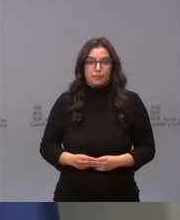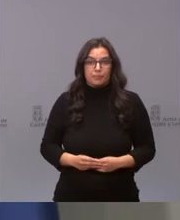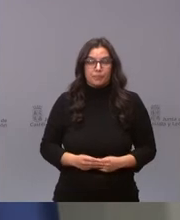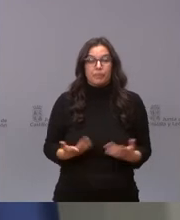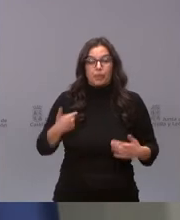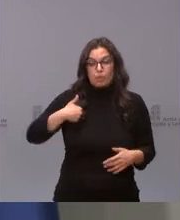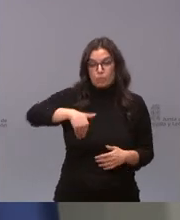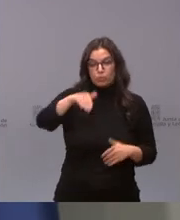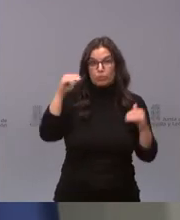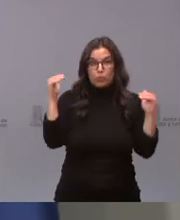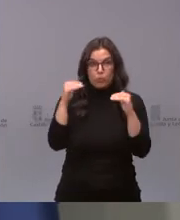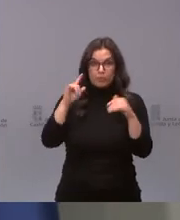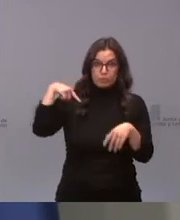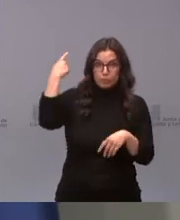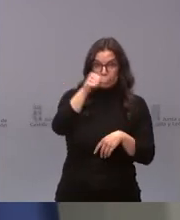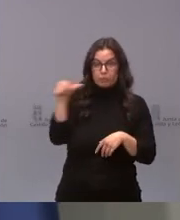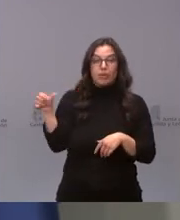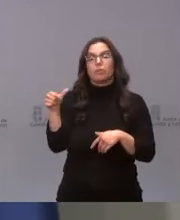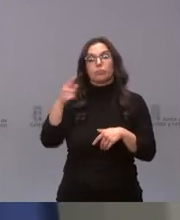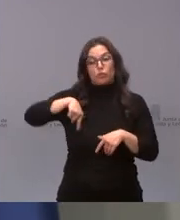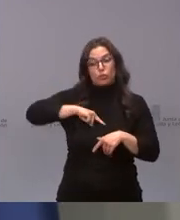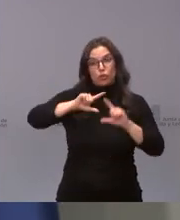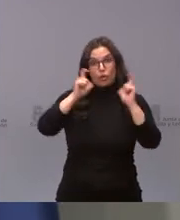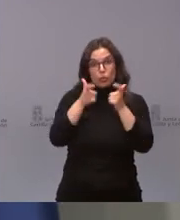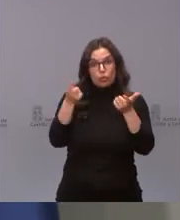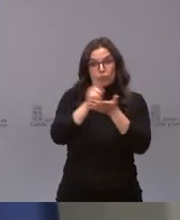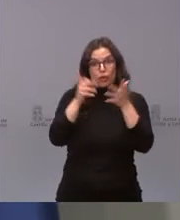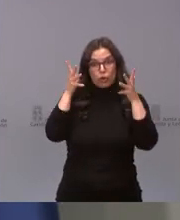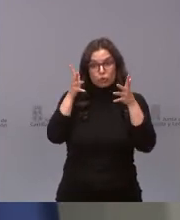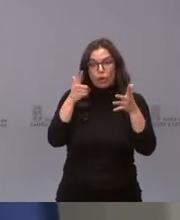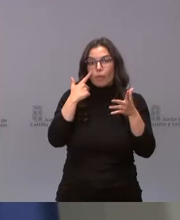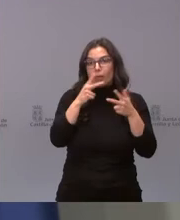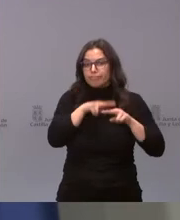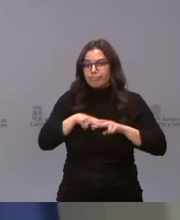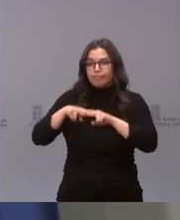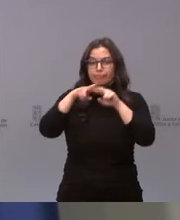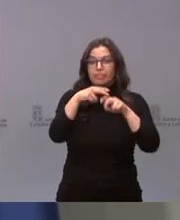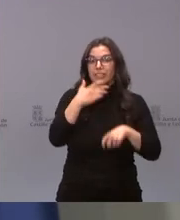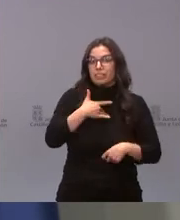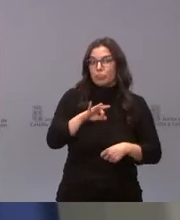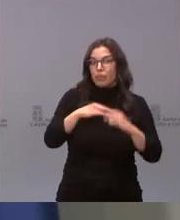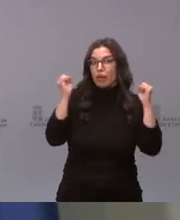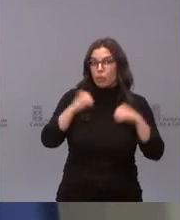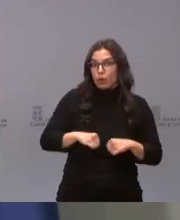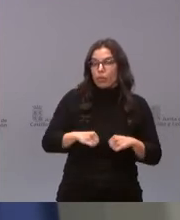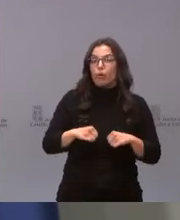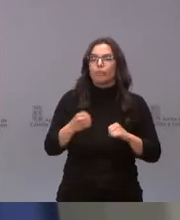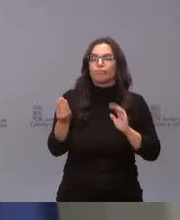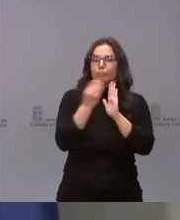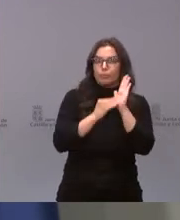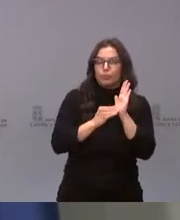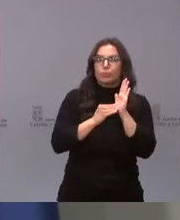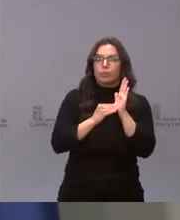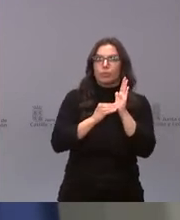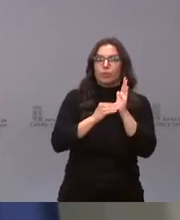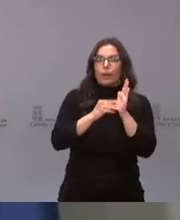el próximo jueves en el Consejo analizaremos la posibilidad de un acuerdo que contemple una variación